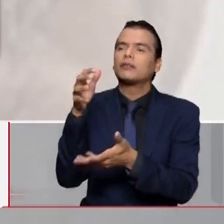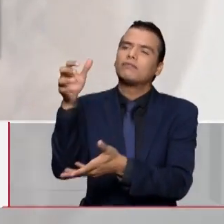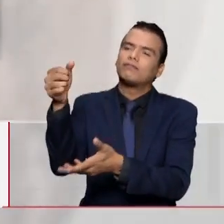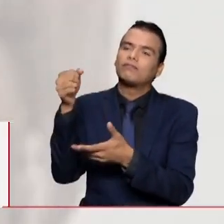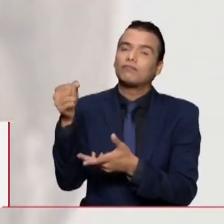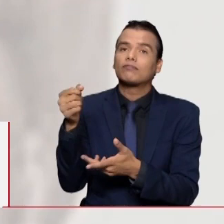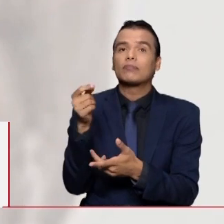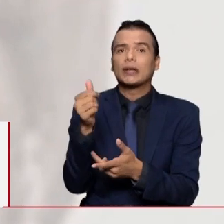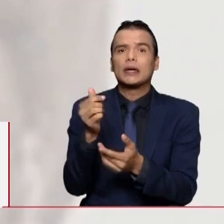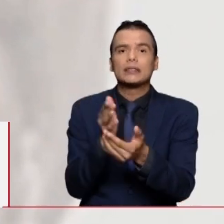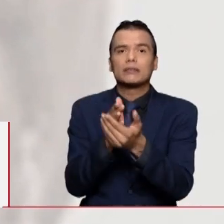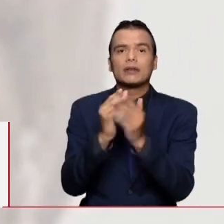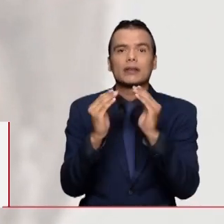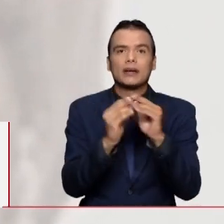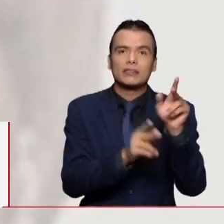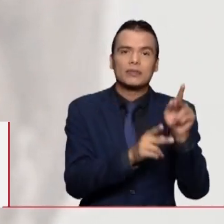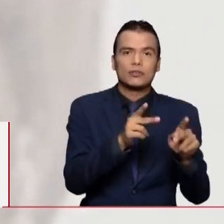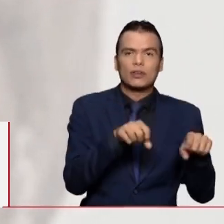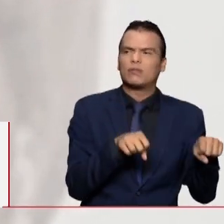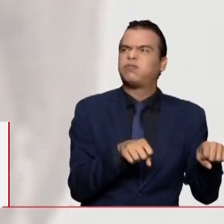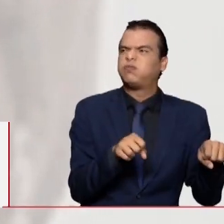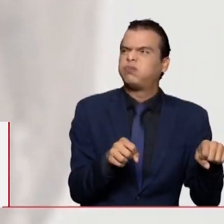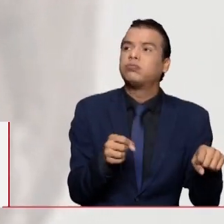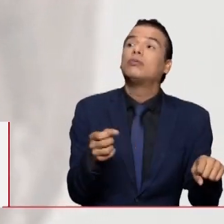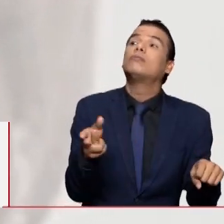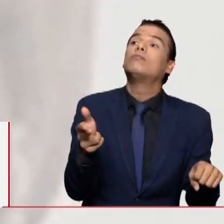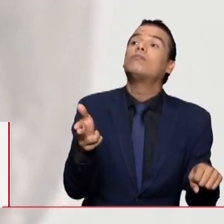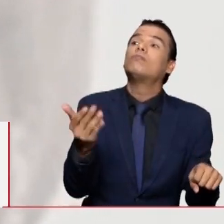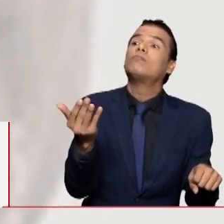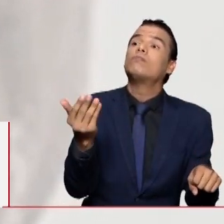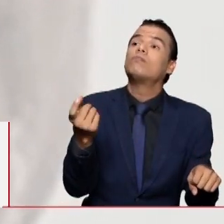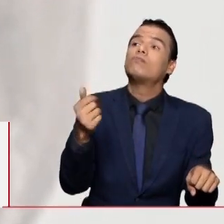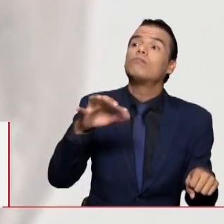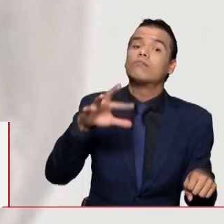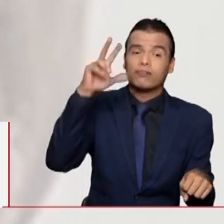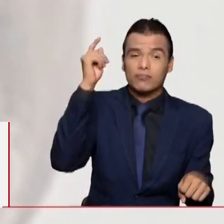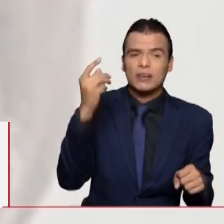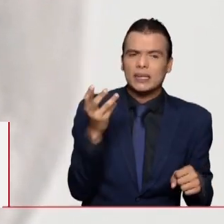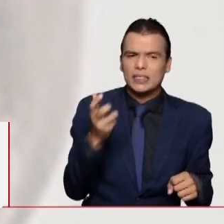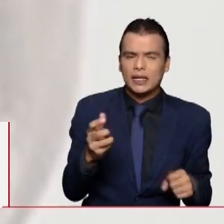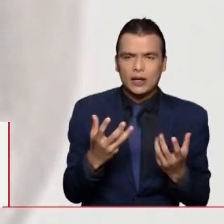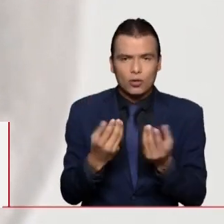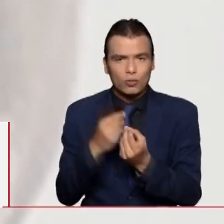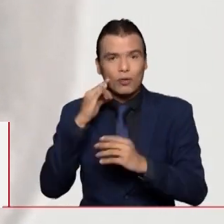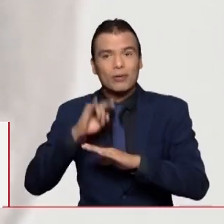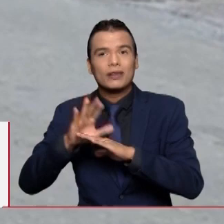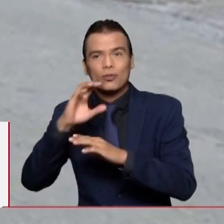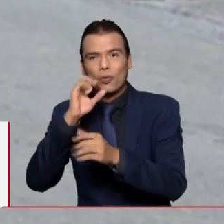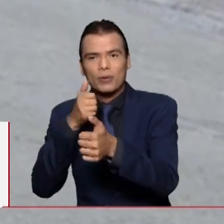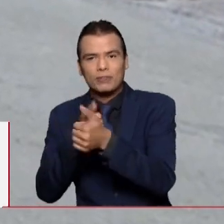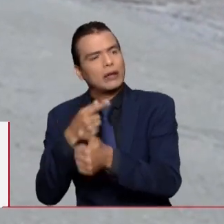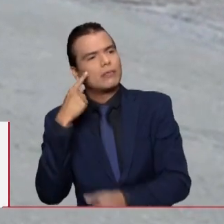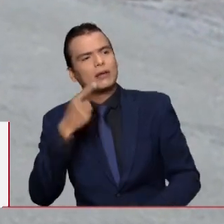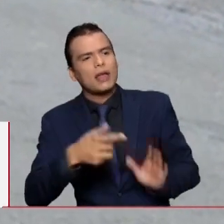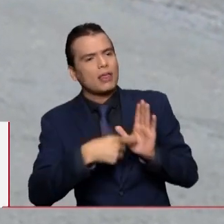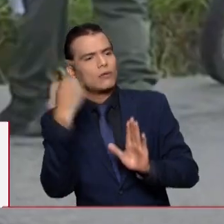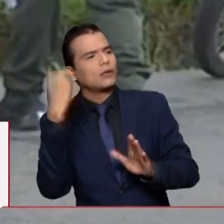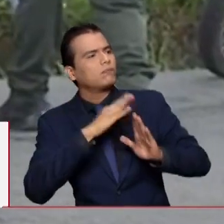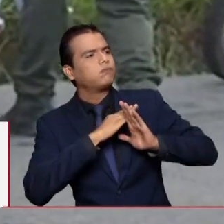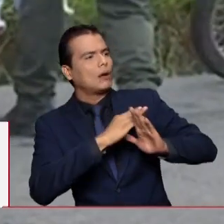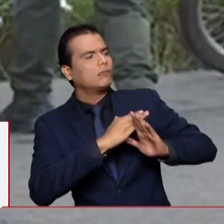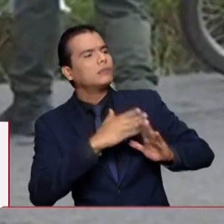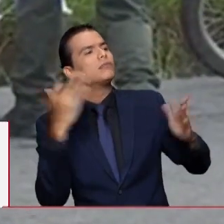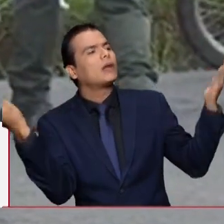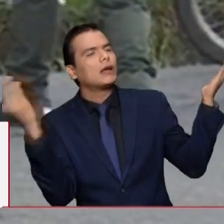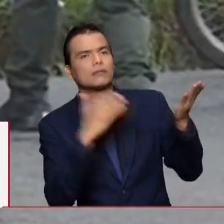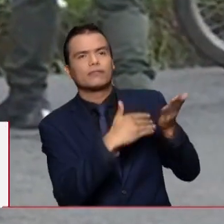llegaba a su casa fue abordado por hombres en motocicleta que dispararon en su contra. El personal del esquema de seguridad logró reaccionar a tiempo y repeler